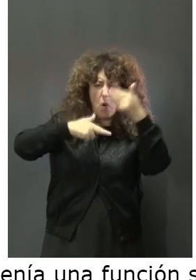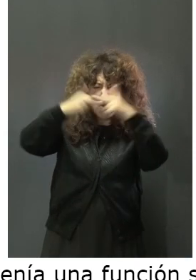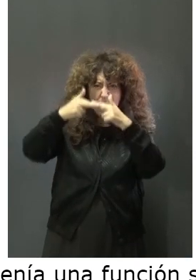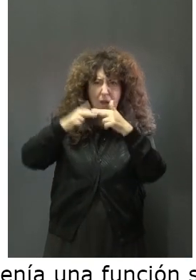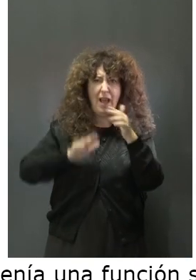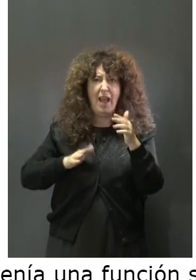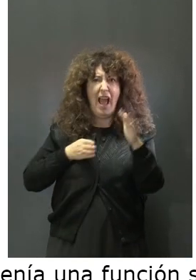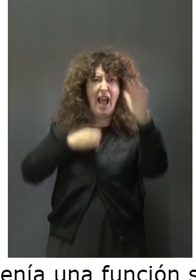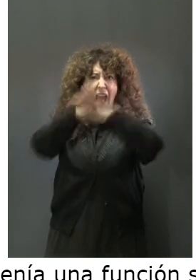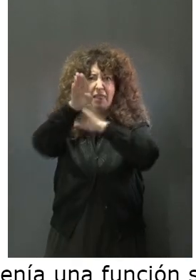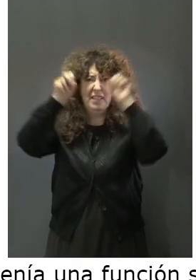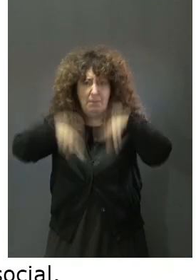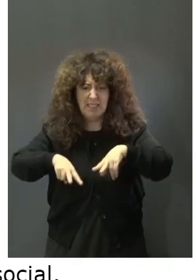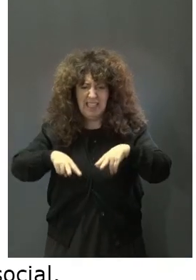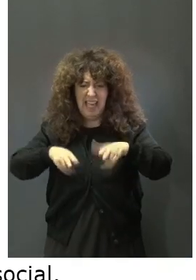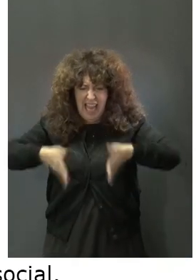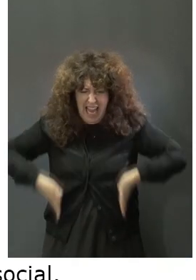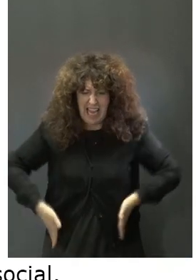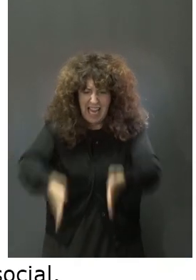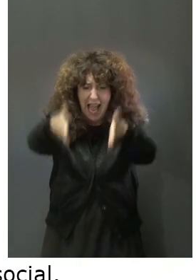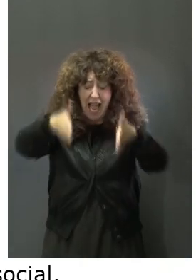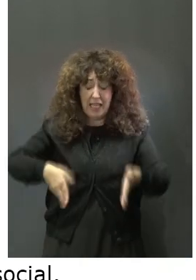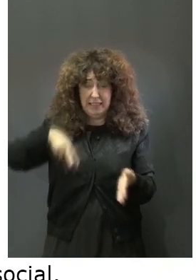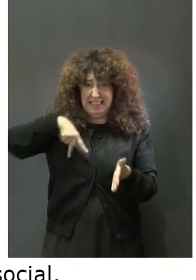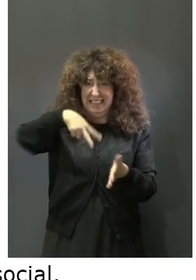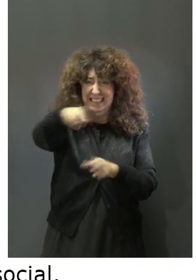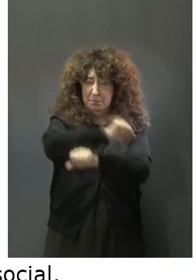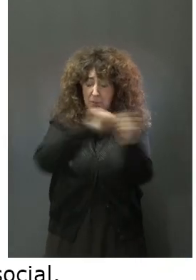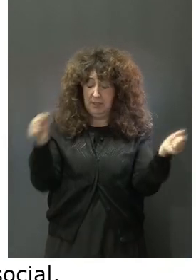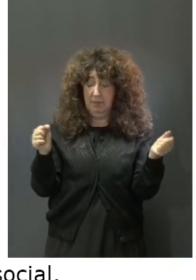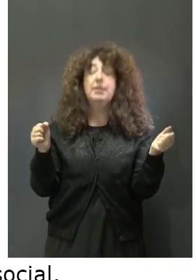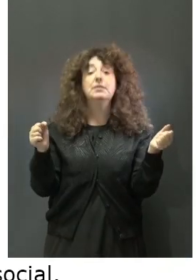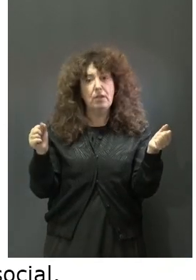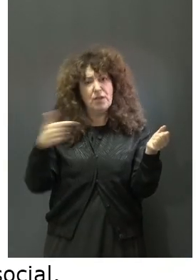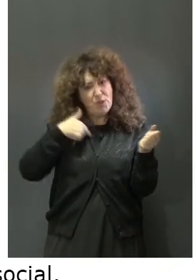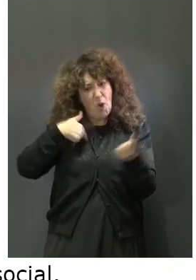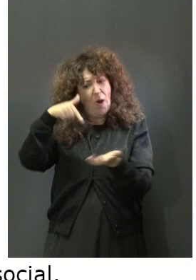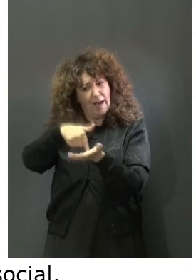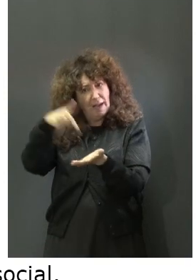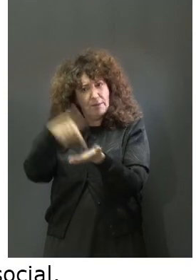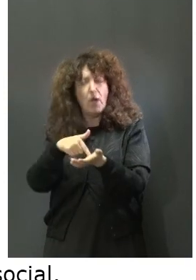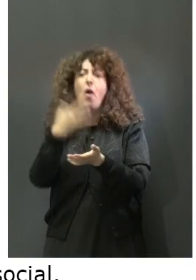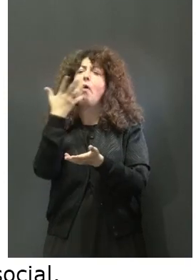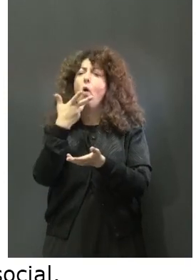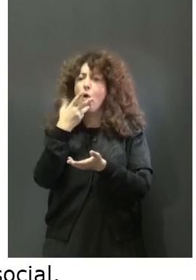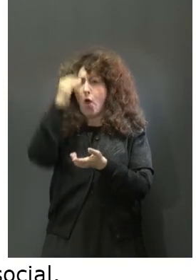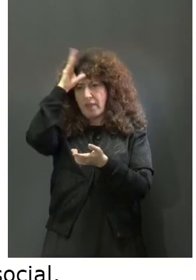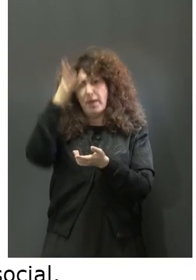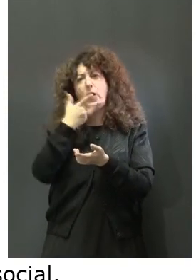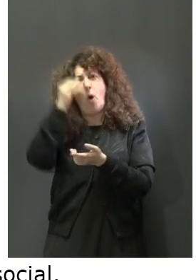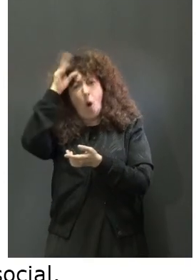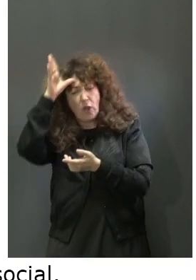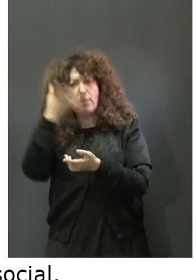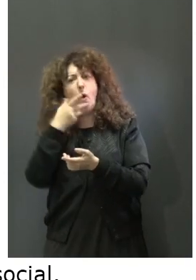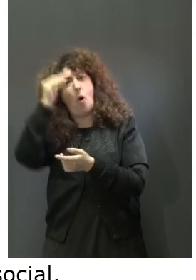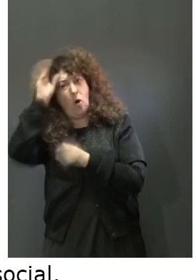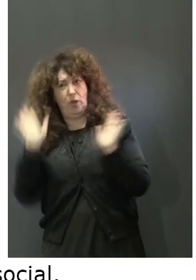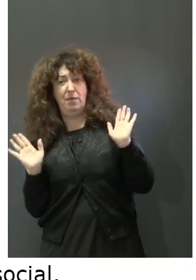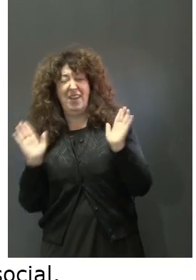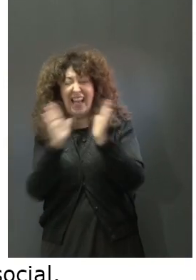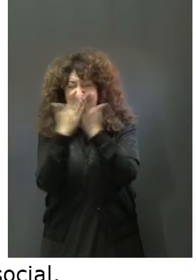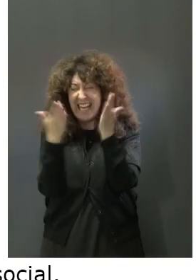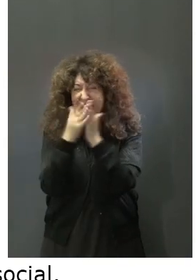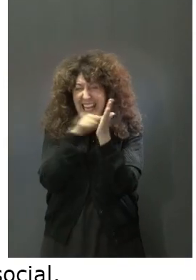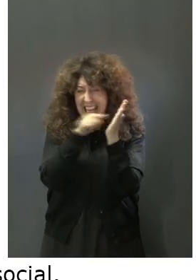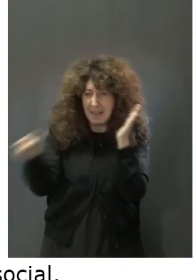calles irrecorribles? Es decir, pues entonces yo lo que reivindico es conocimiento, conocimiento y conocimiento. Y todos estos libros y